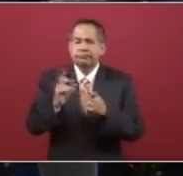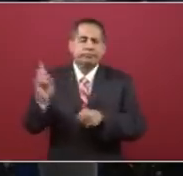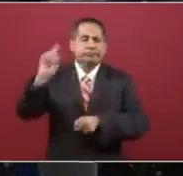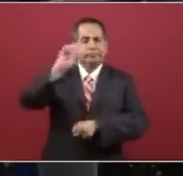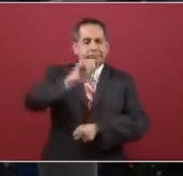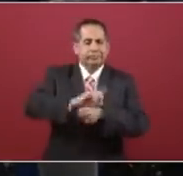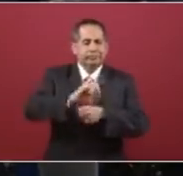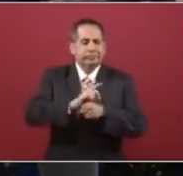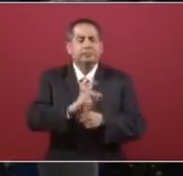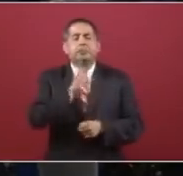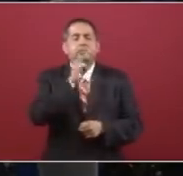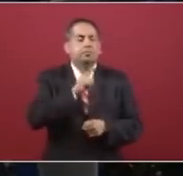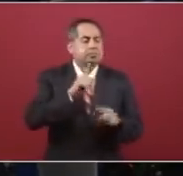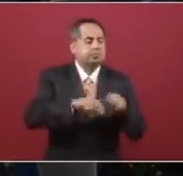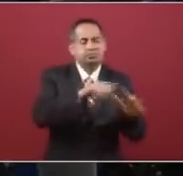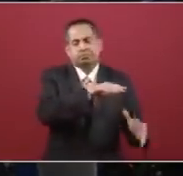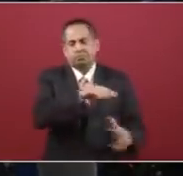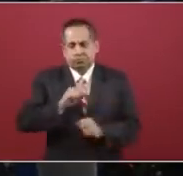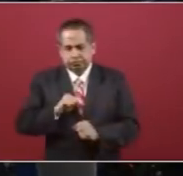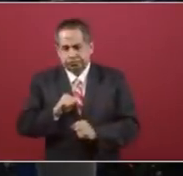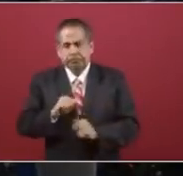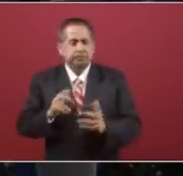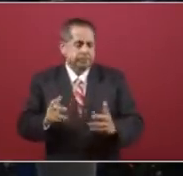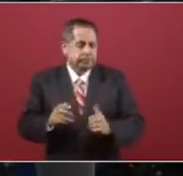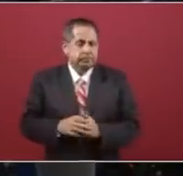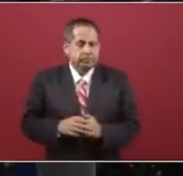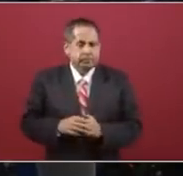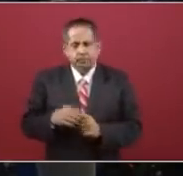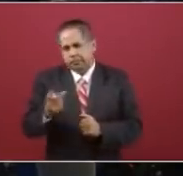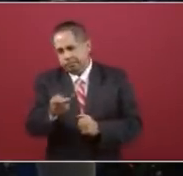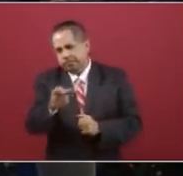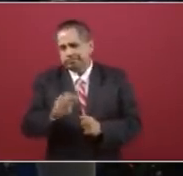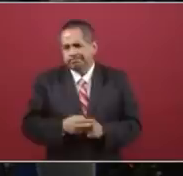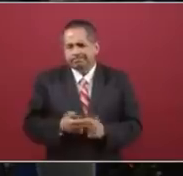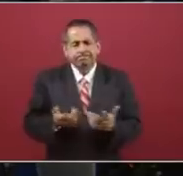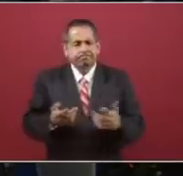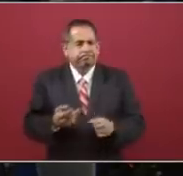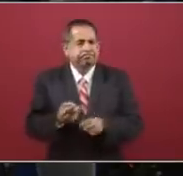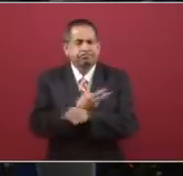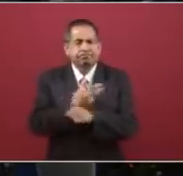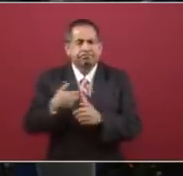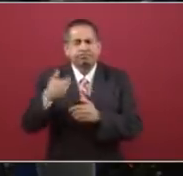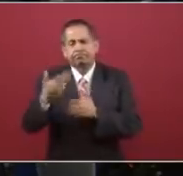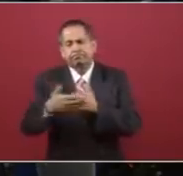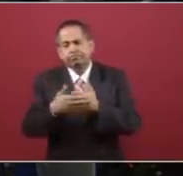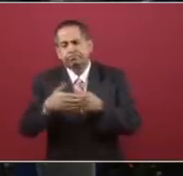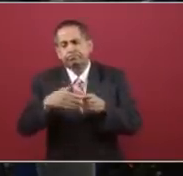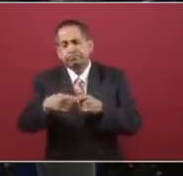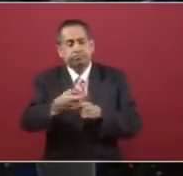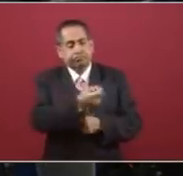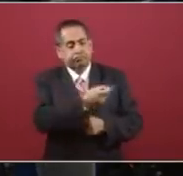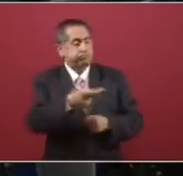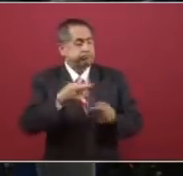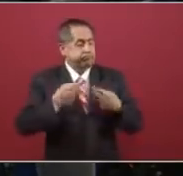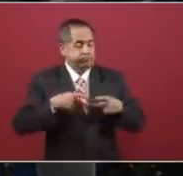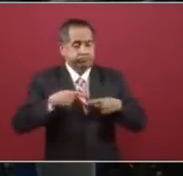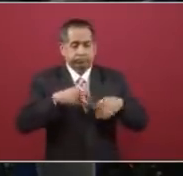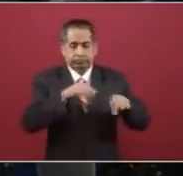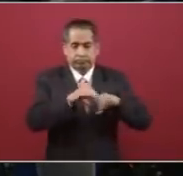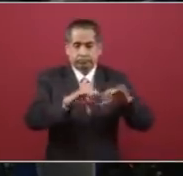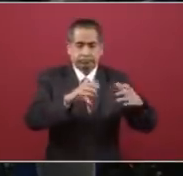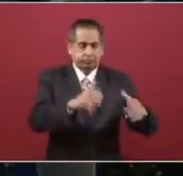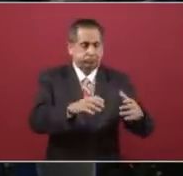petrolera del 38. Yo quisiera preguntarle qué va a pasar con los trabajadores que que están en